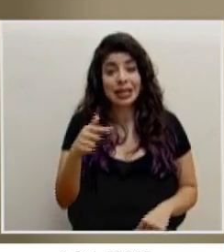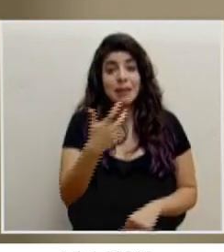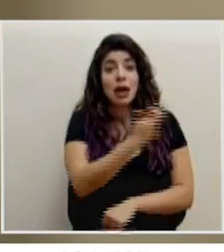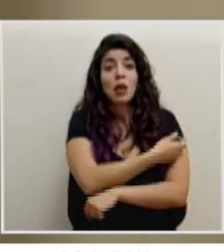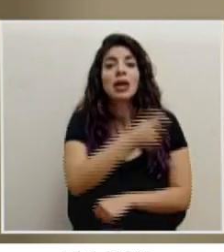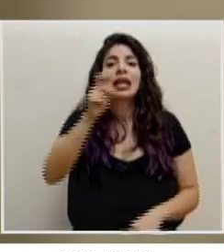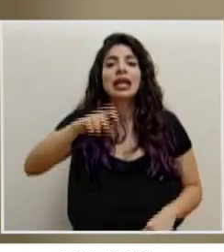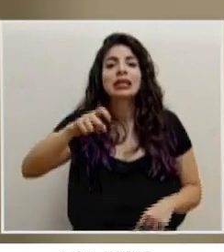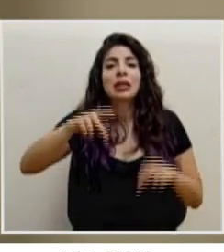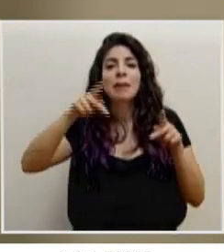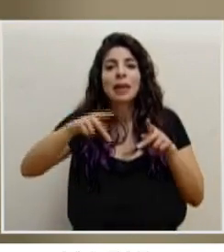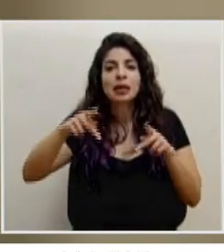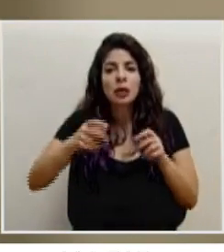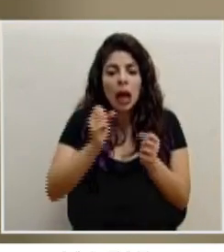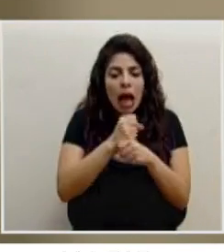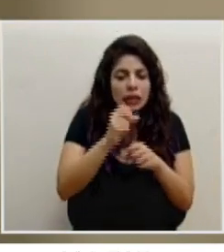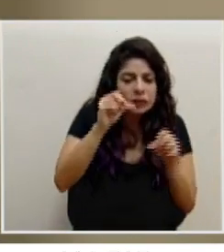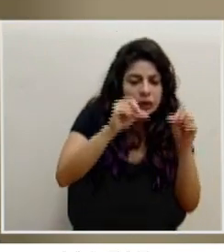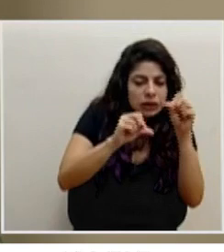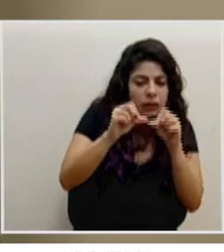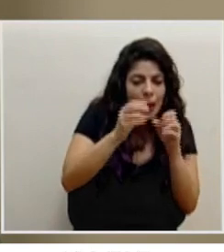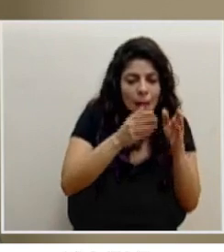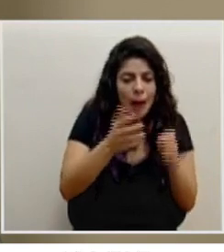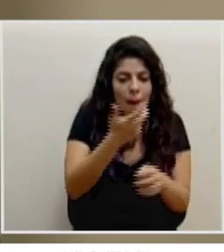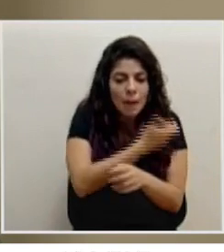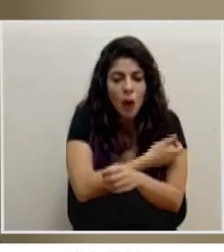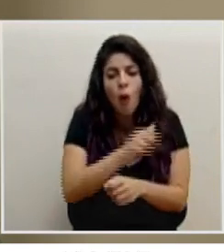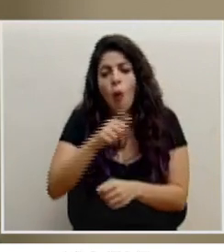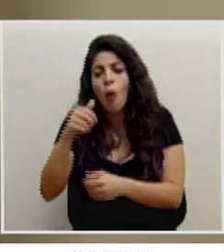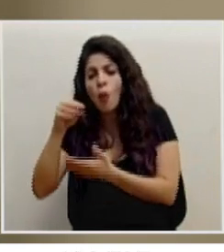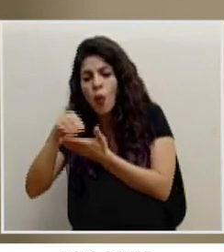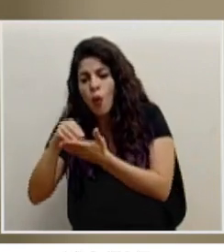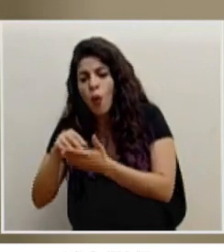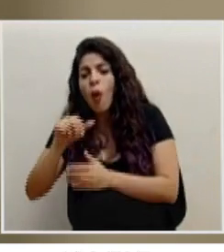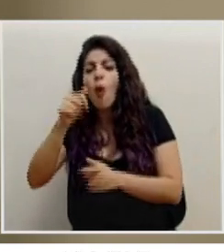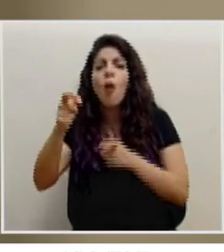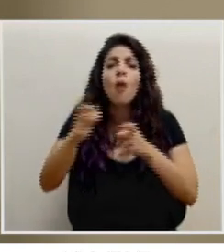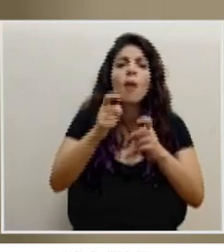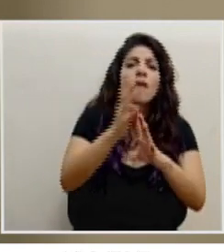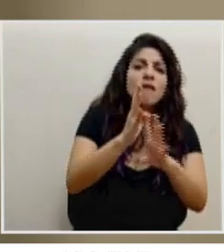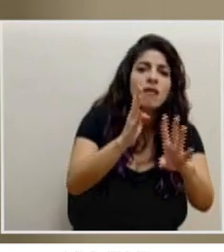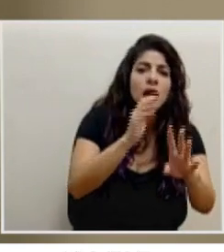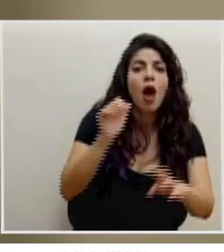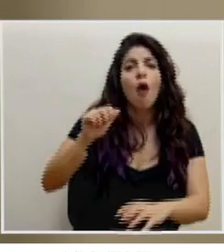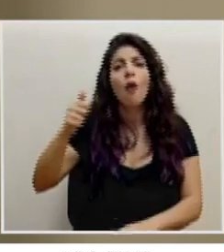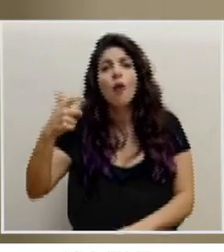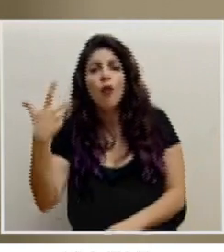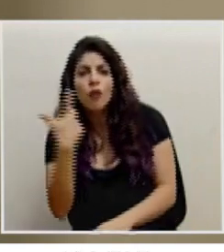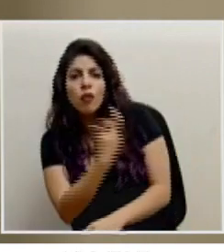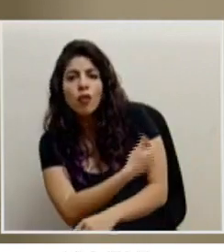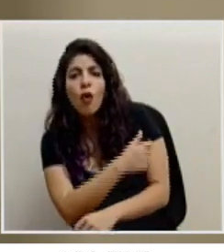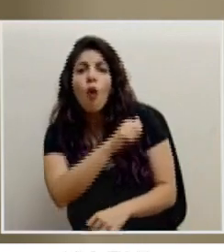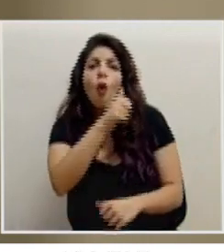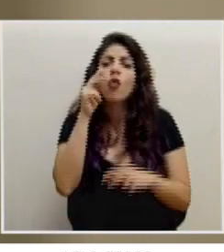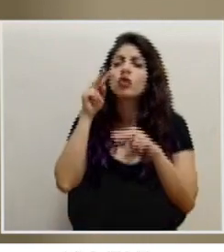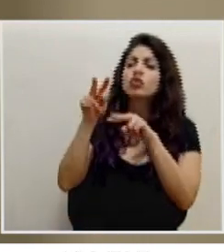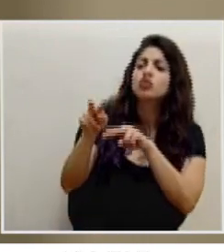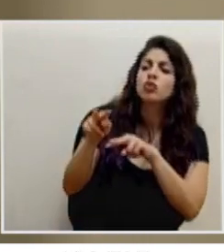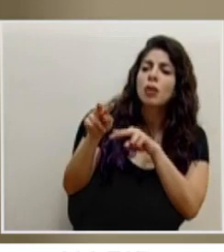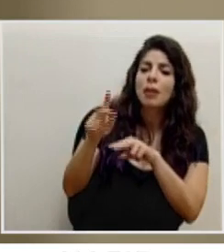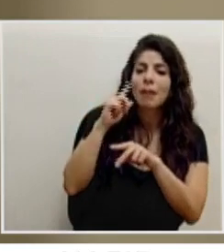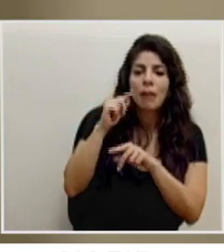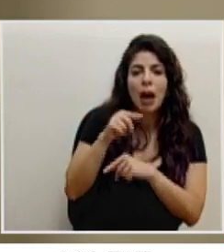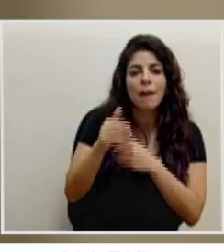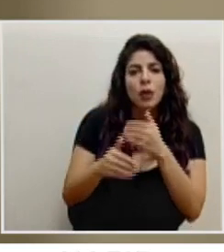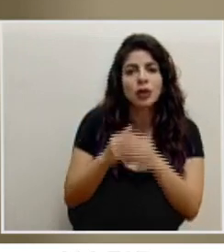requieren personas que preparan la vacuna, que registren, que gestionen la fila, que apliquen la vacuna y que supervisen el proceso para garantizar